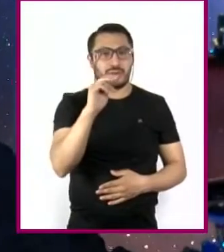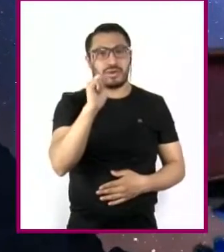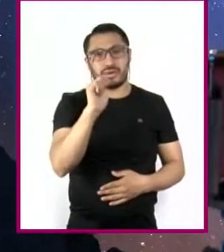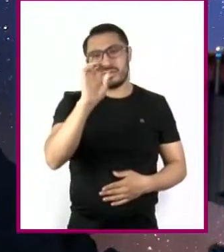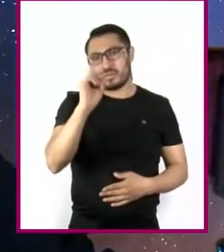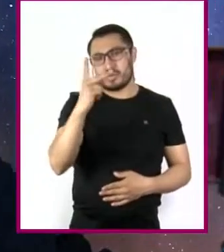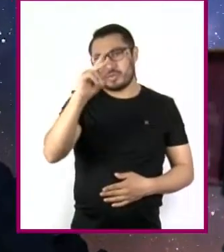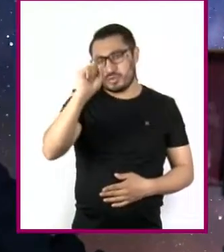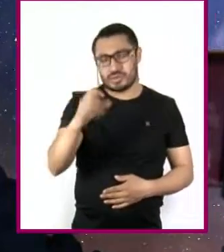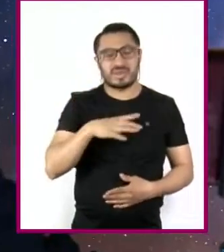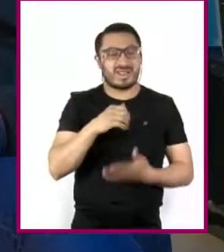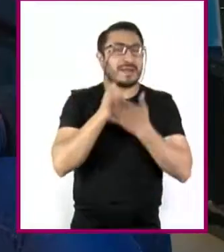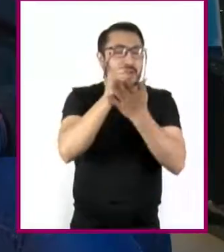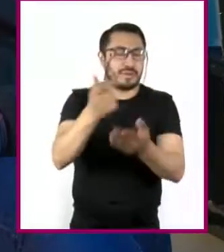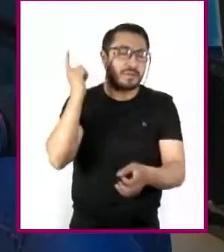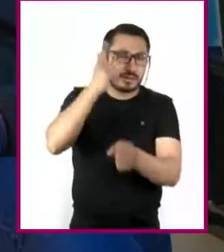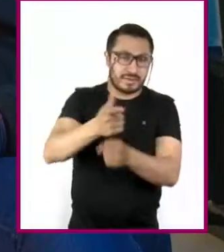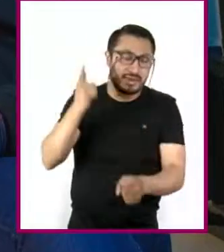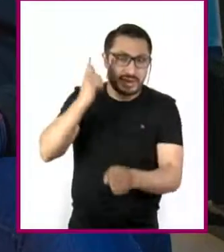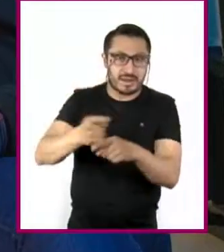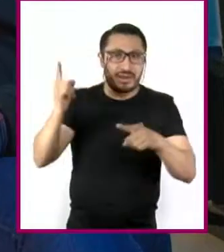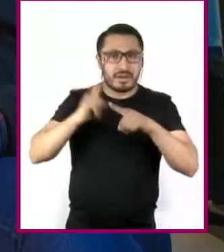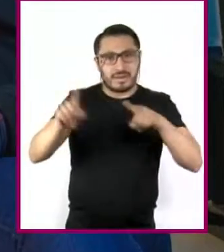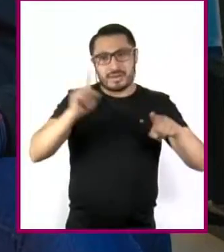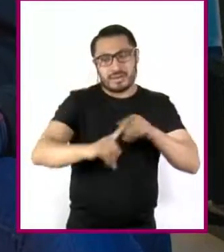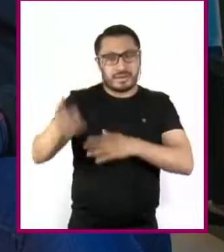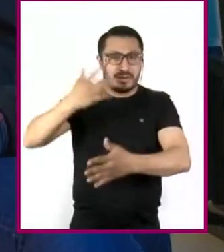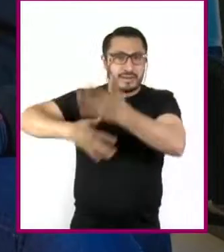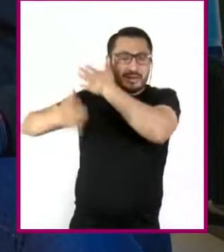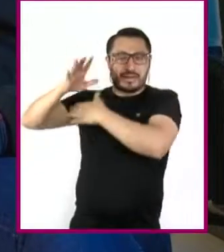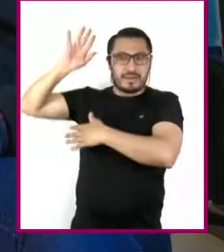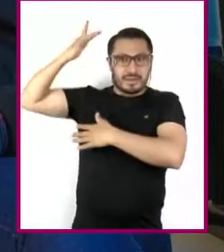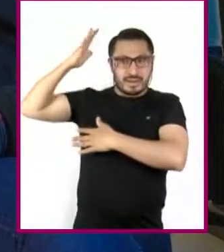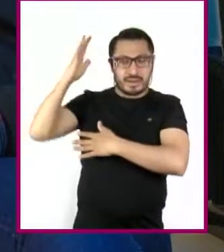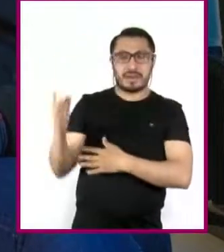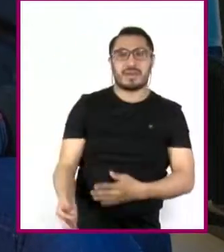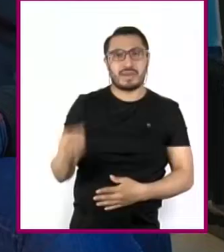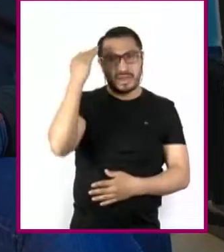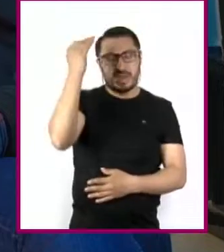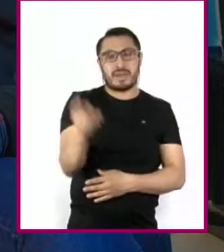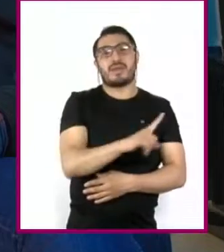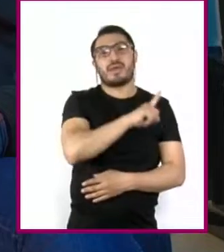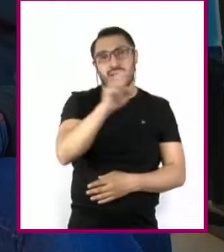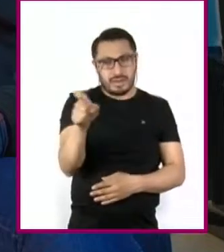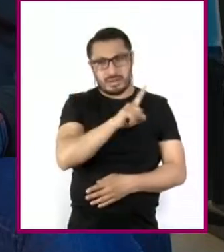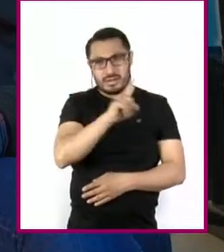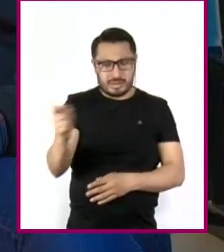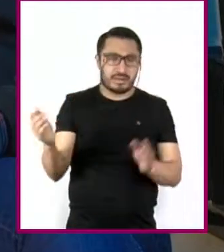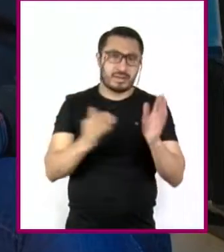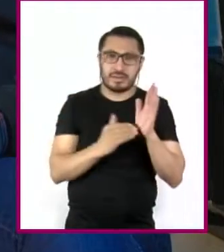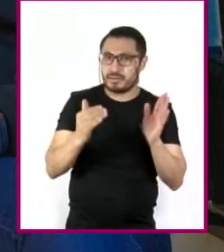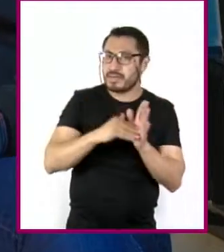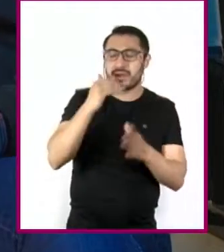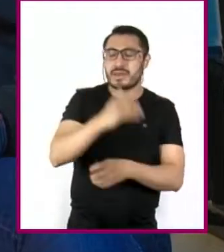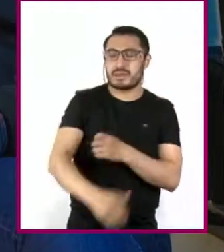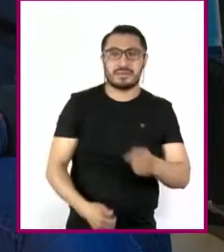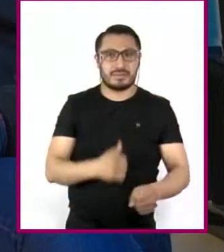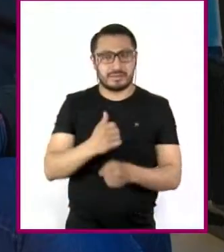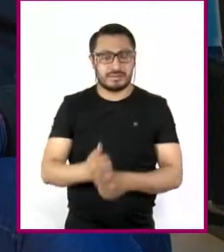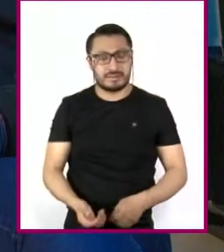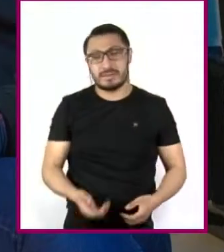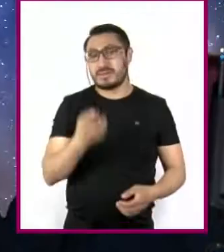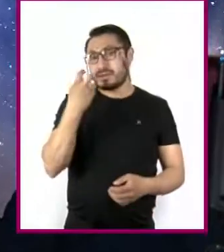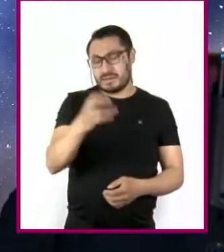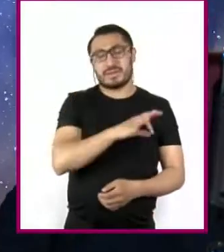detectar las variaciones pasadas en la radiación solar en periodos de cientos de miles de años, lo que